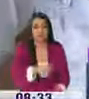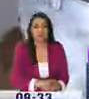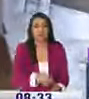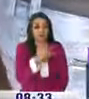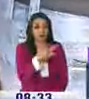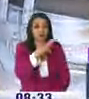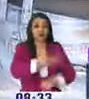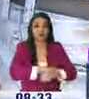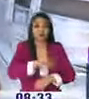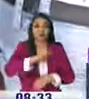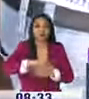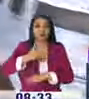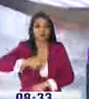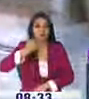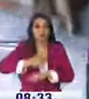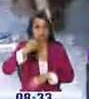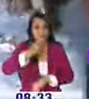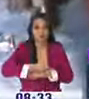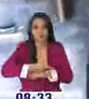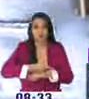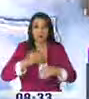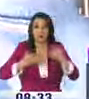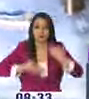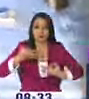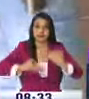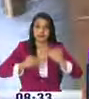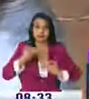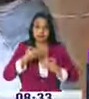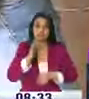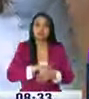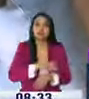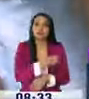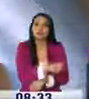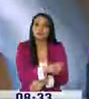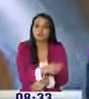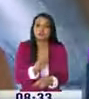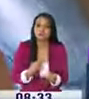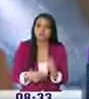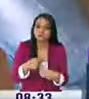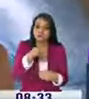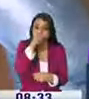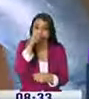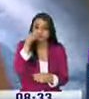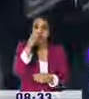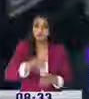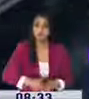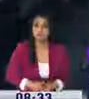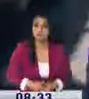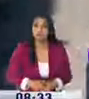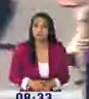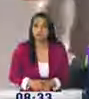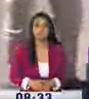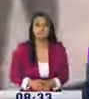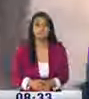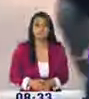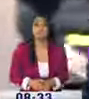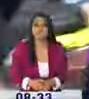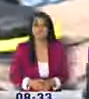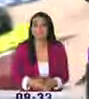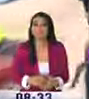una orden de autoridad competente de un juez por un presunto delito de tráfico de sustancias estupefacientes. Supuestamente dejaba